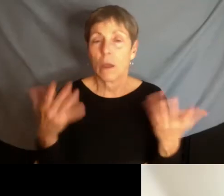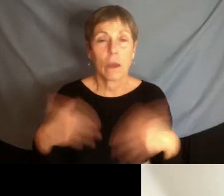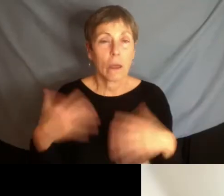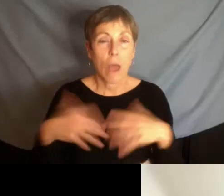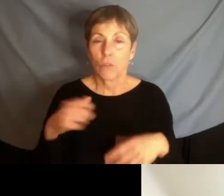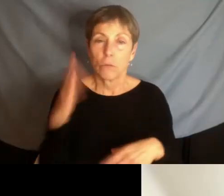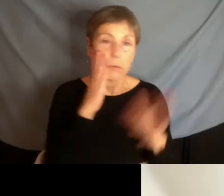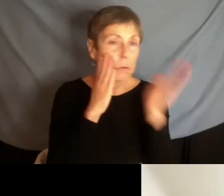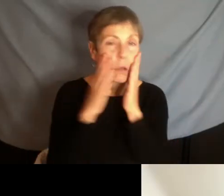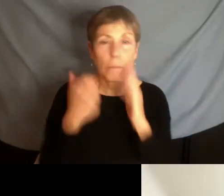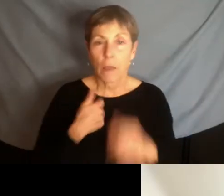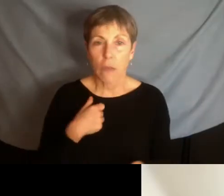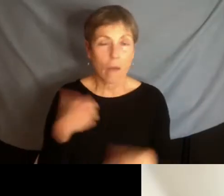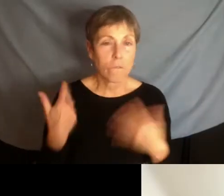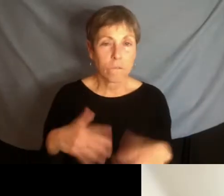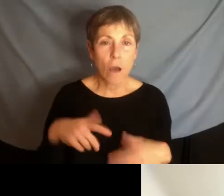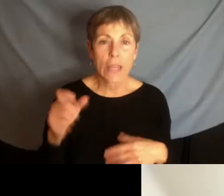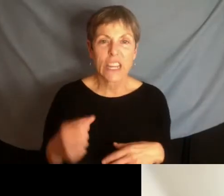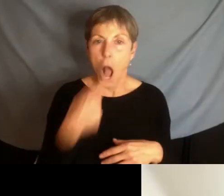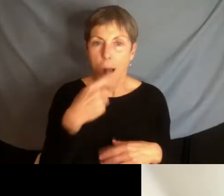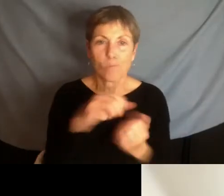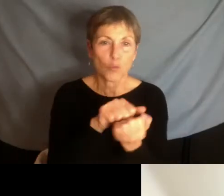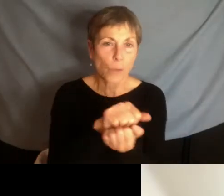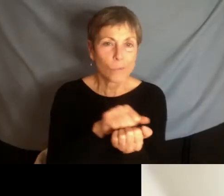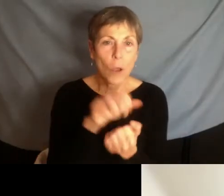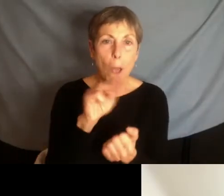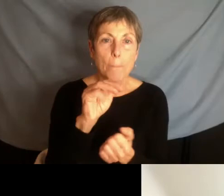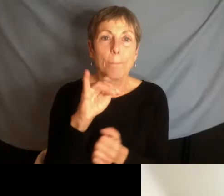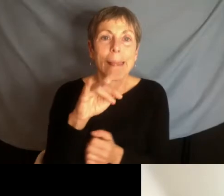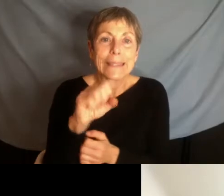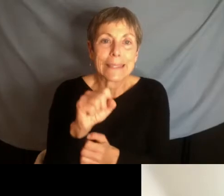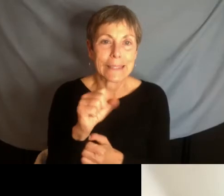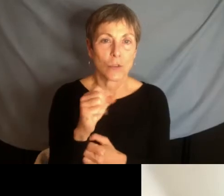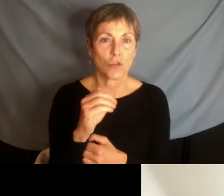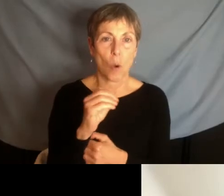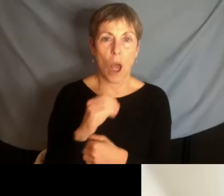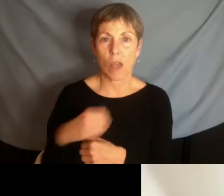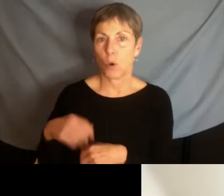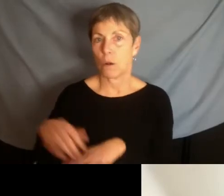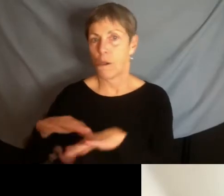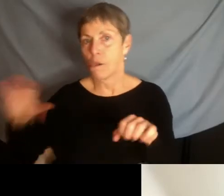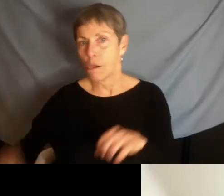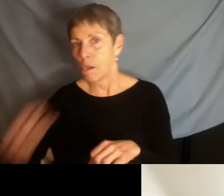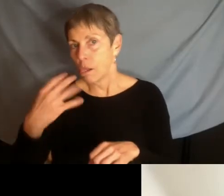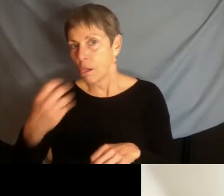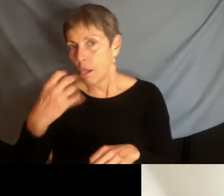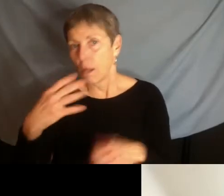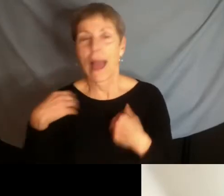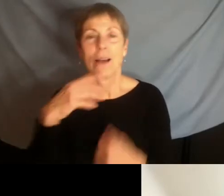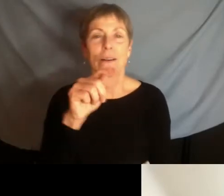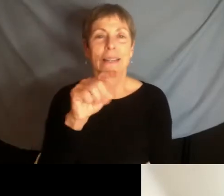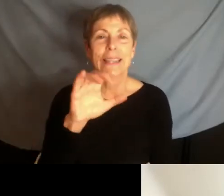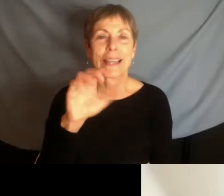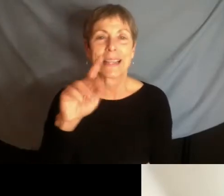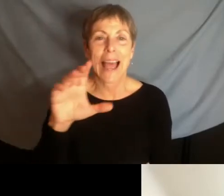sin descansar. Y bueno, en el medio de esta reunión yo tuve que sacar una menta porque no